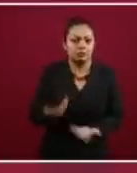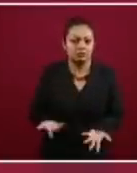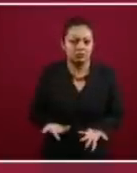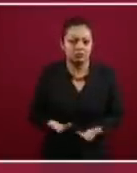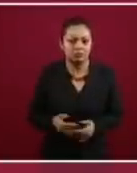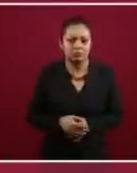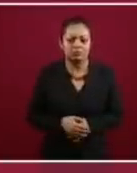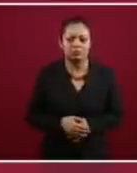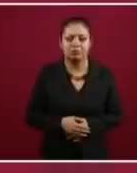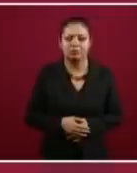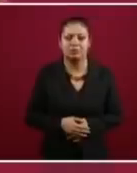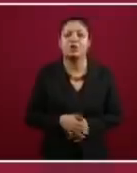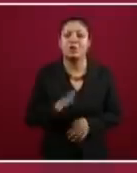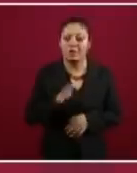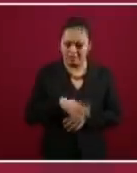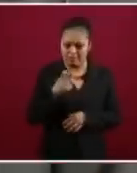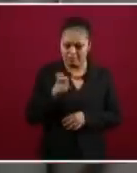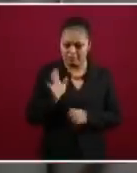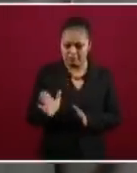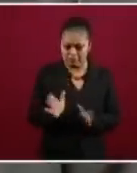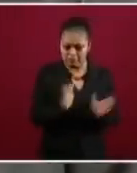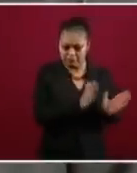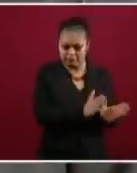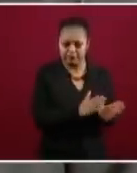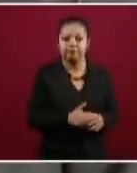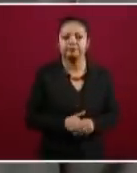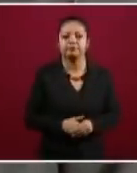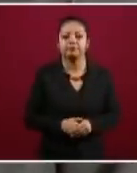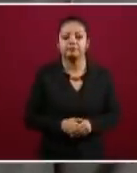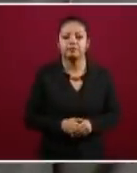Entonces, eso por un lado,